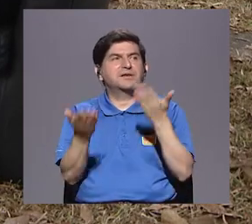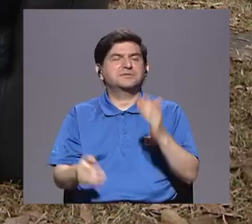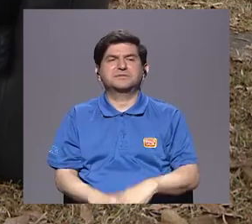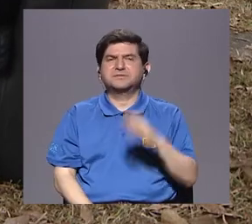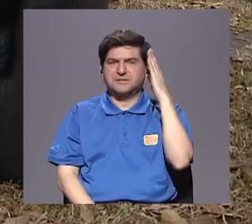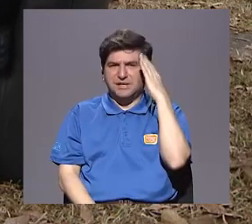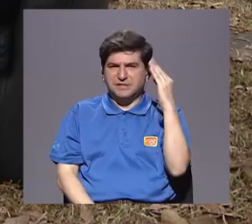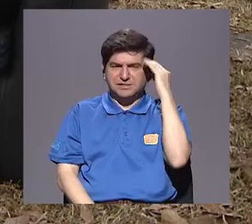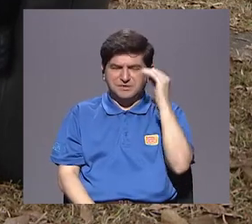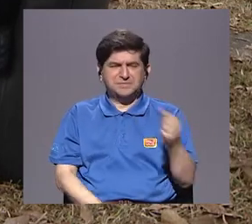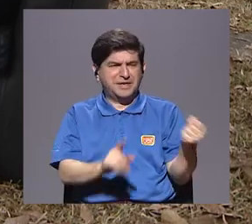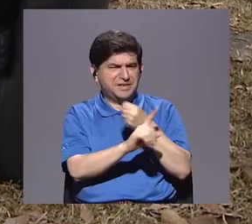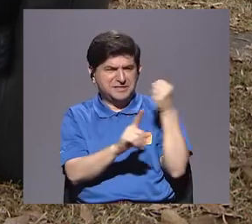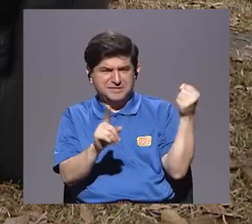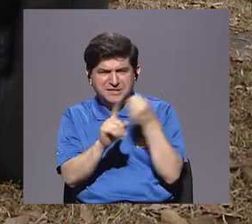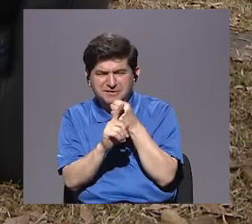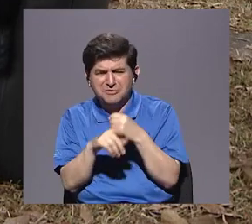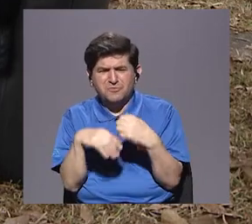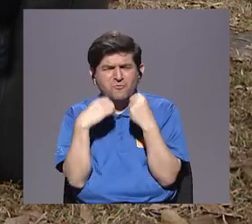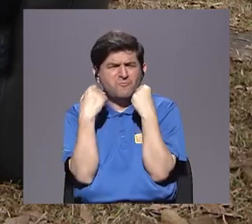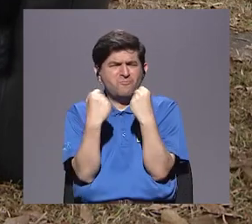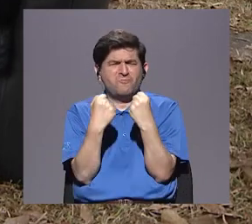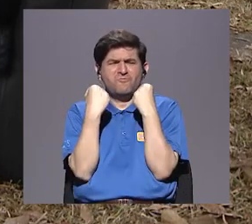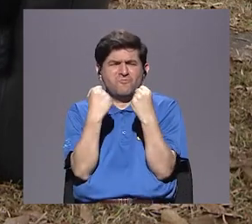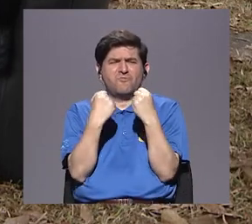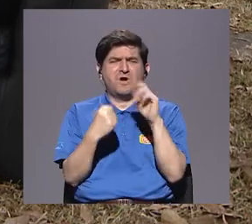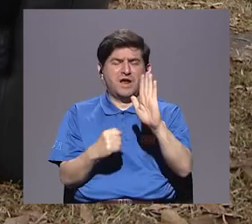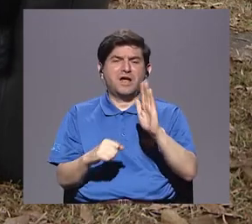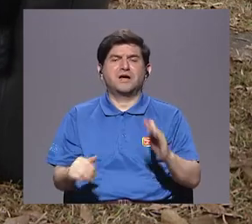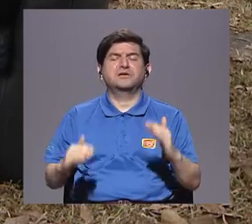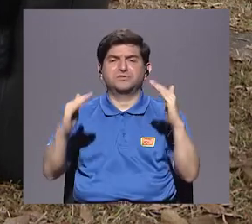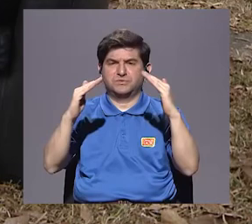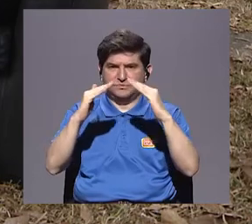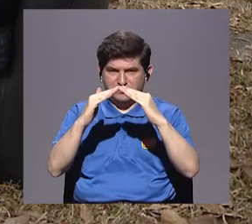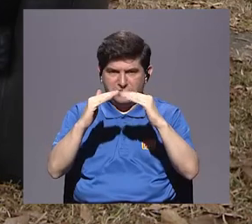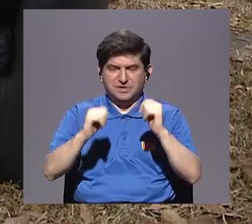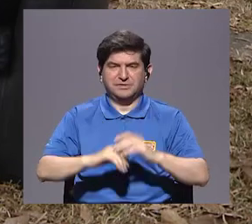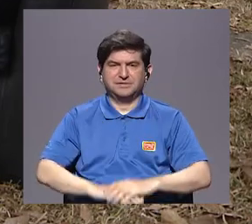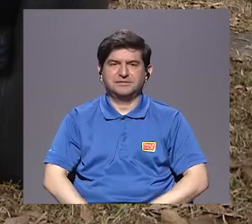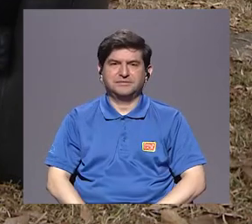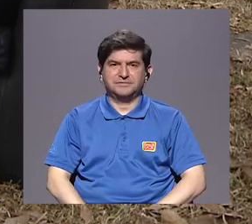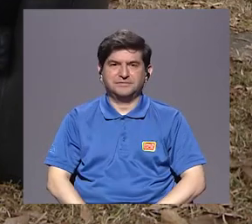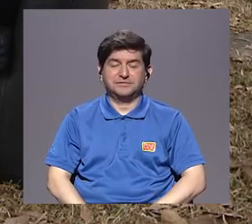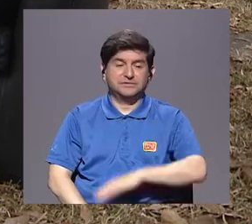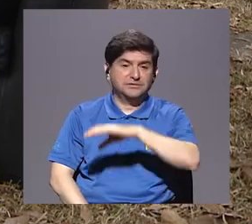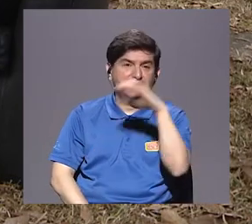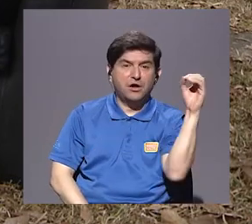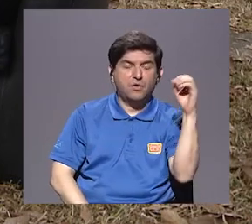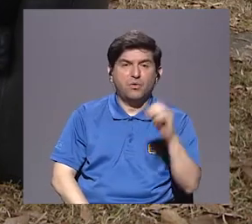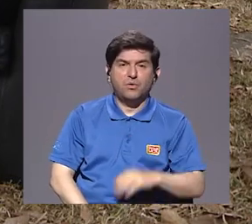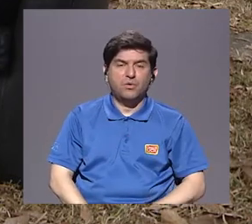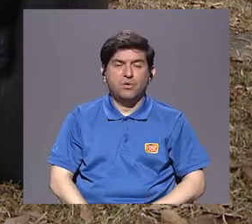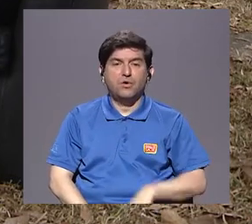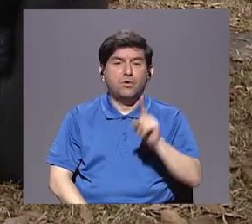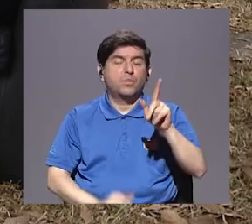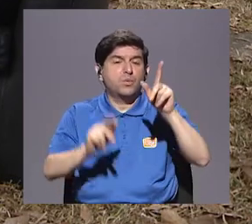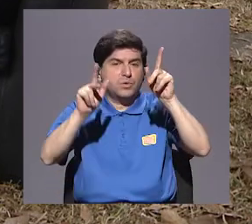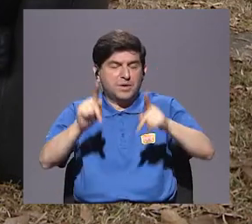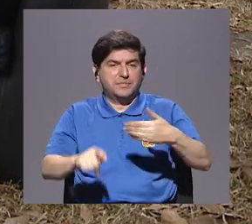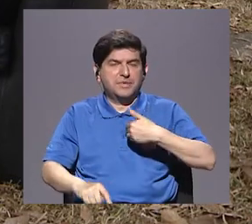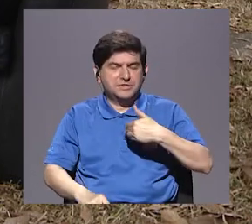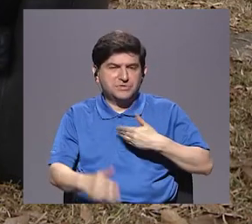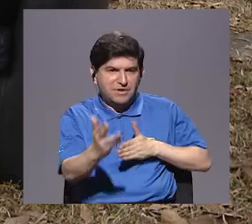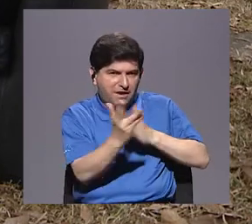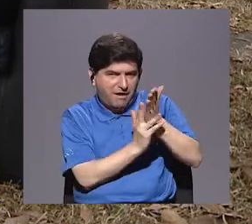han vivido una violencia muy fuerte en su casa. O que si una persona